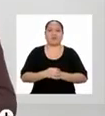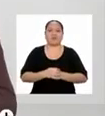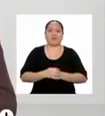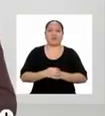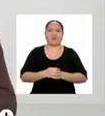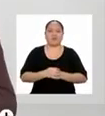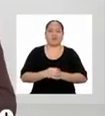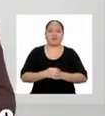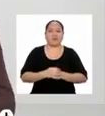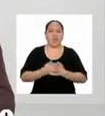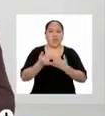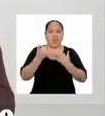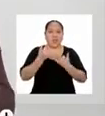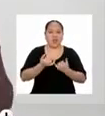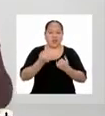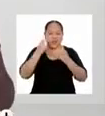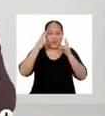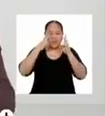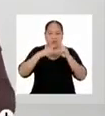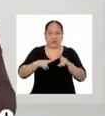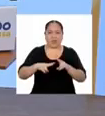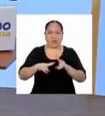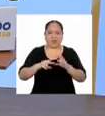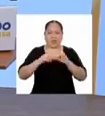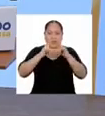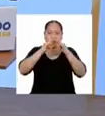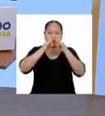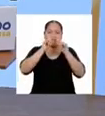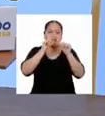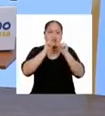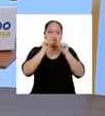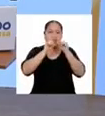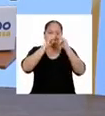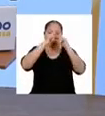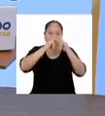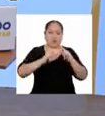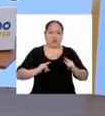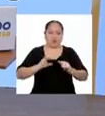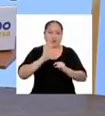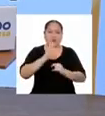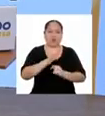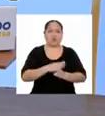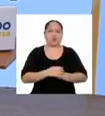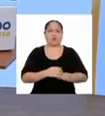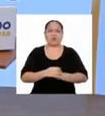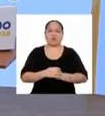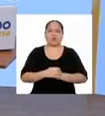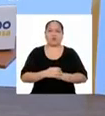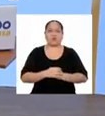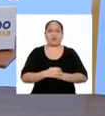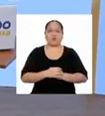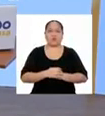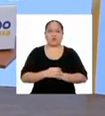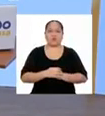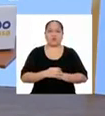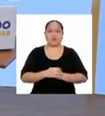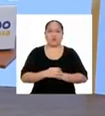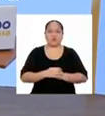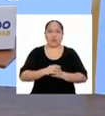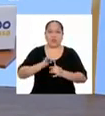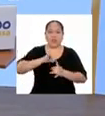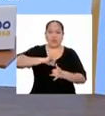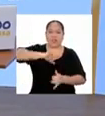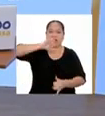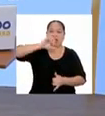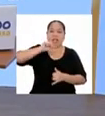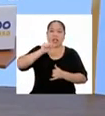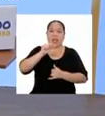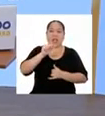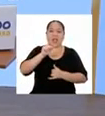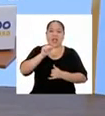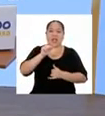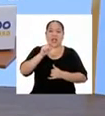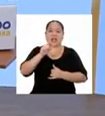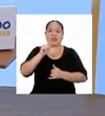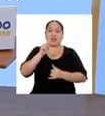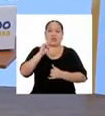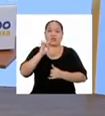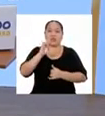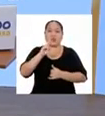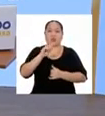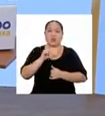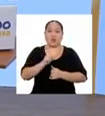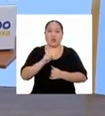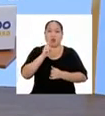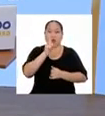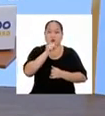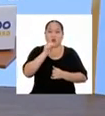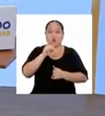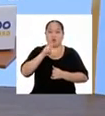Ahora, repasemos las medidas de tu carpa. Claro, a ver. La altura es de